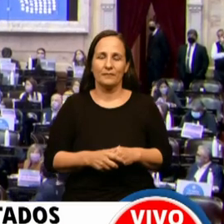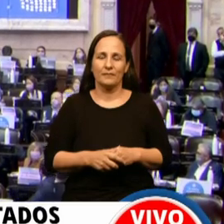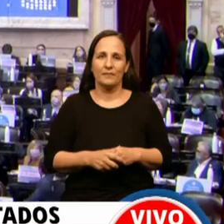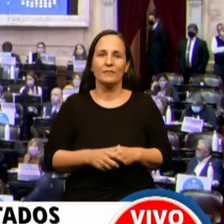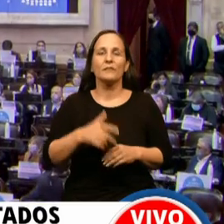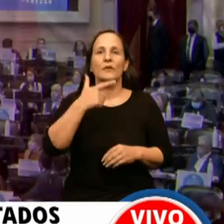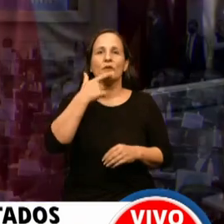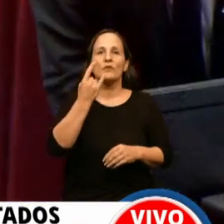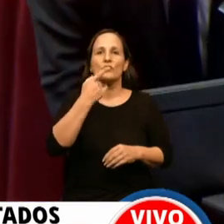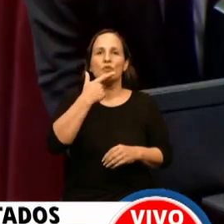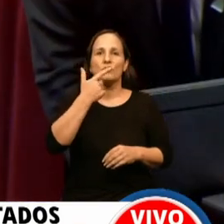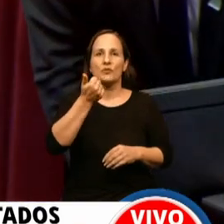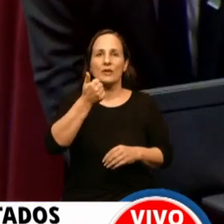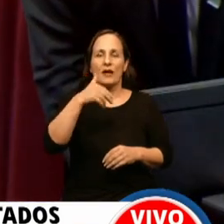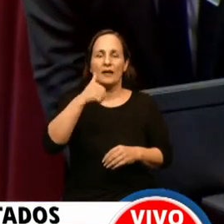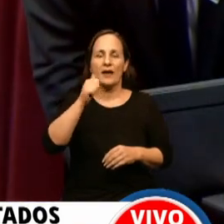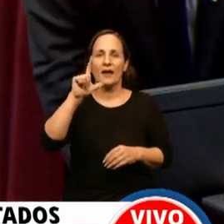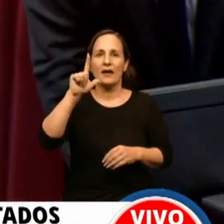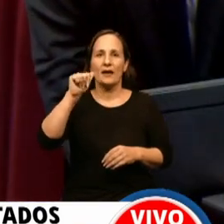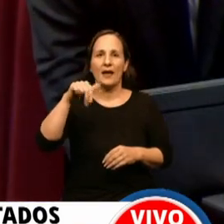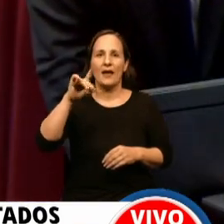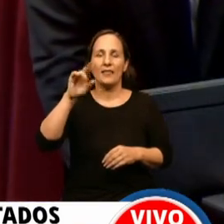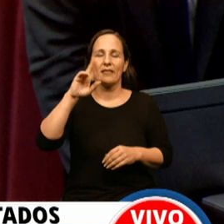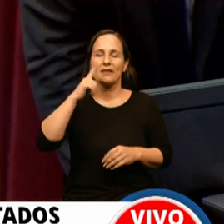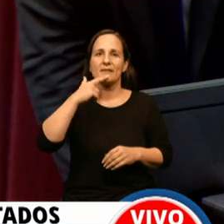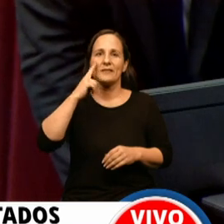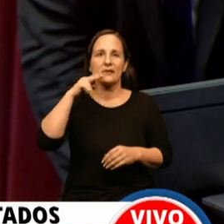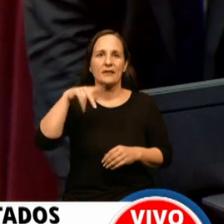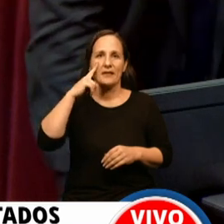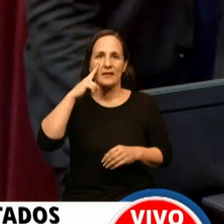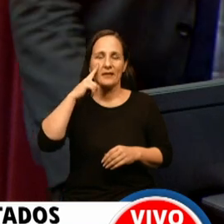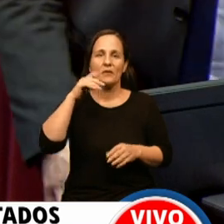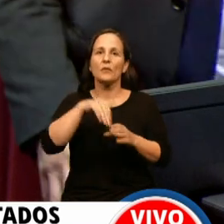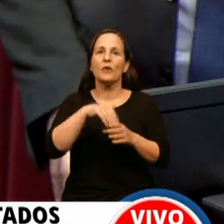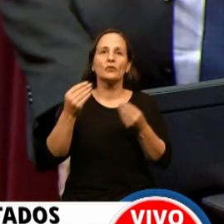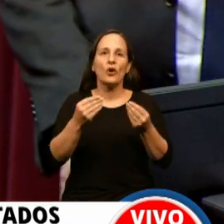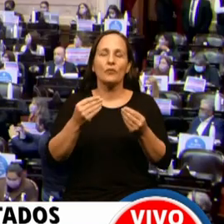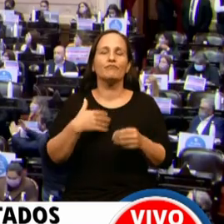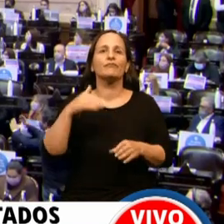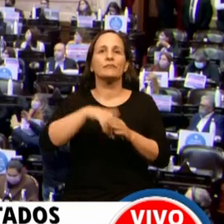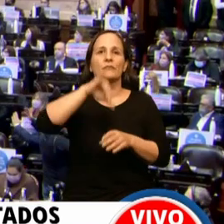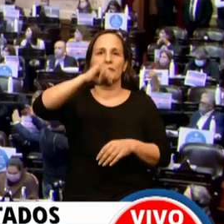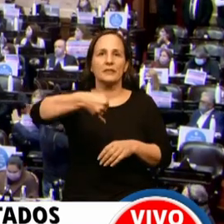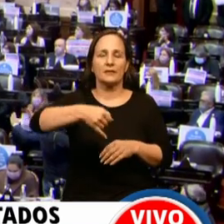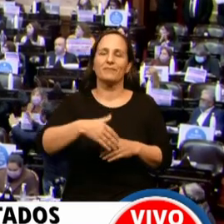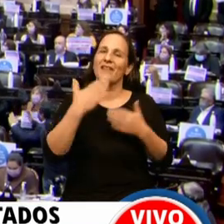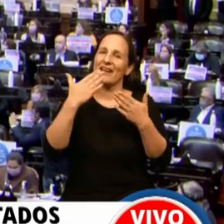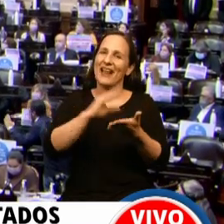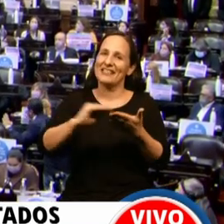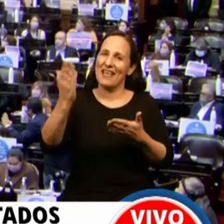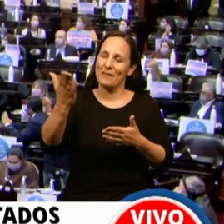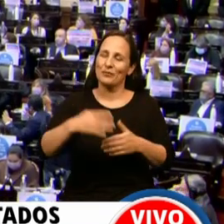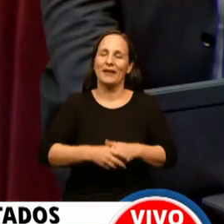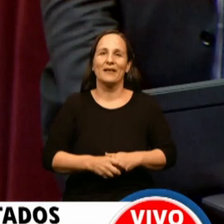susana graciela el andrés y ni para indicar el sentido de su voto afirmativo gracias diputada